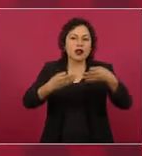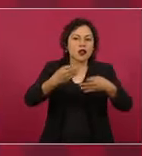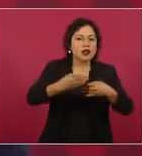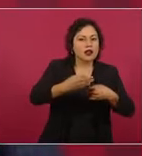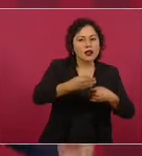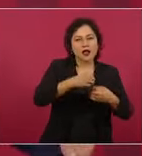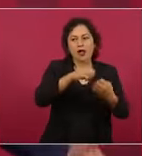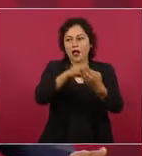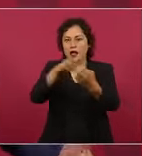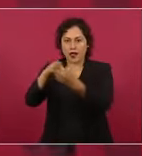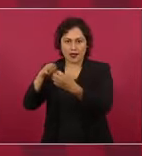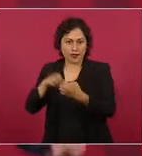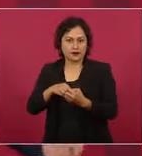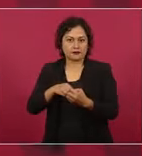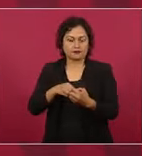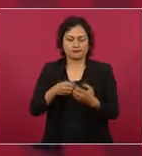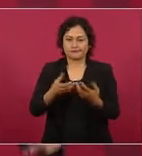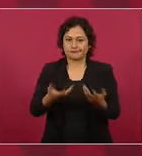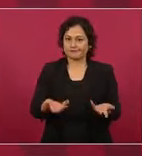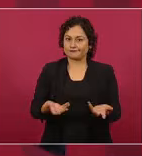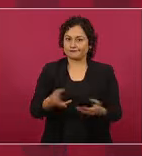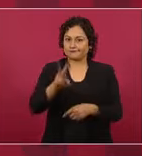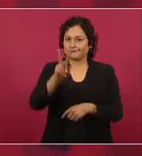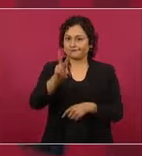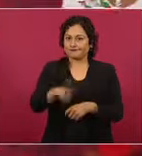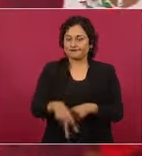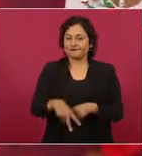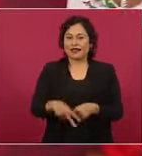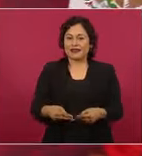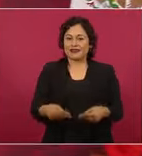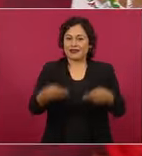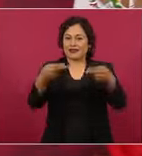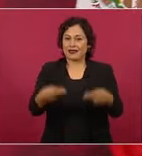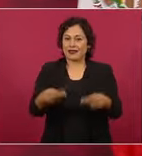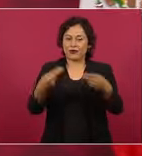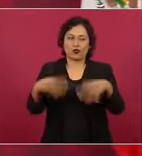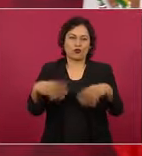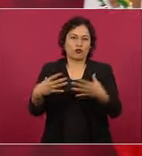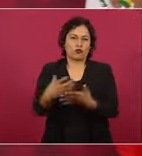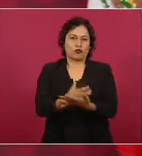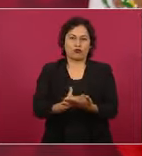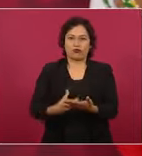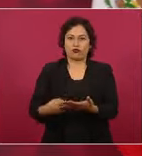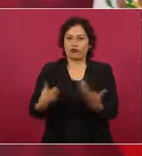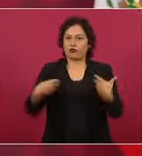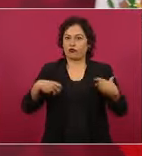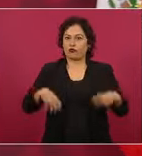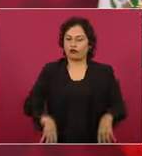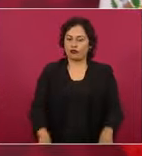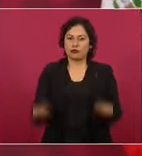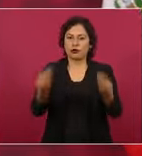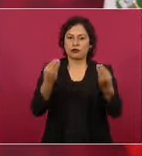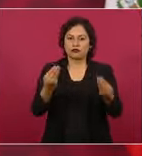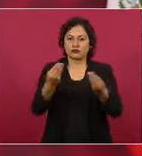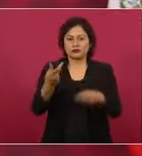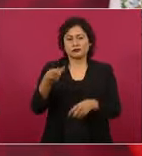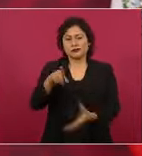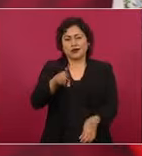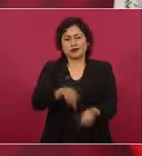y son negocios muy lucrativos y desde luego